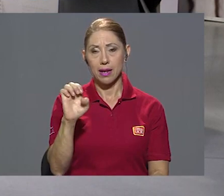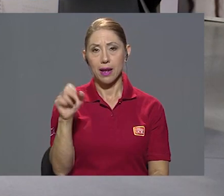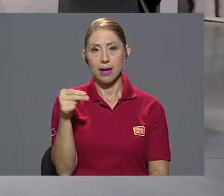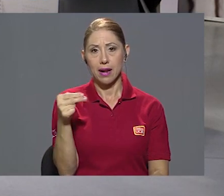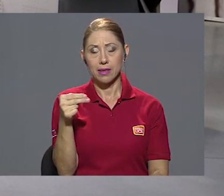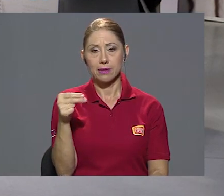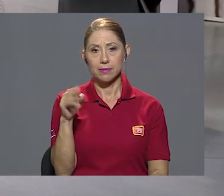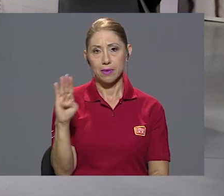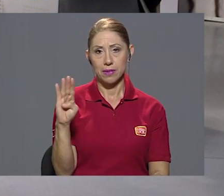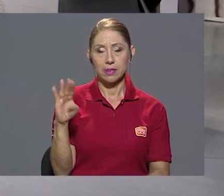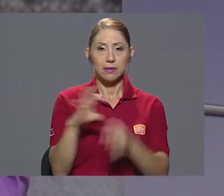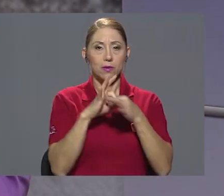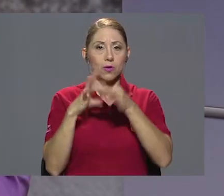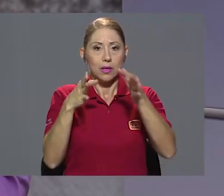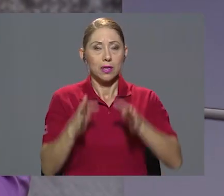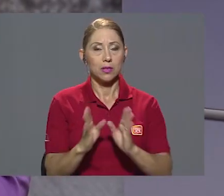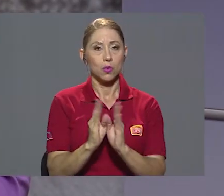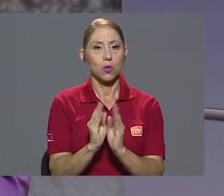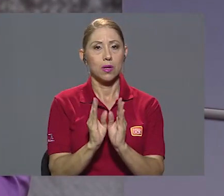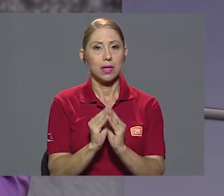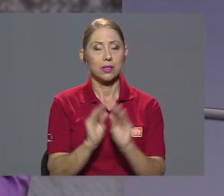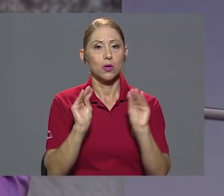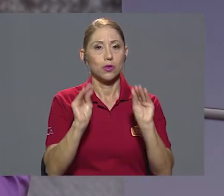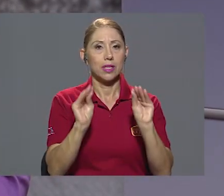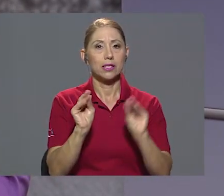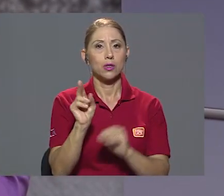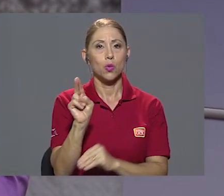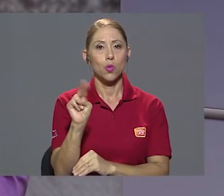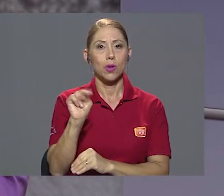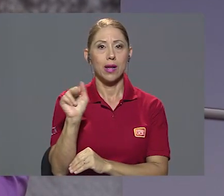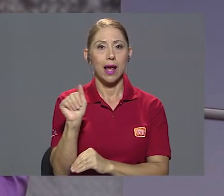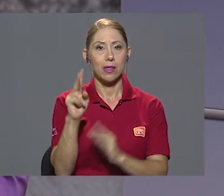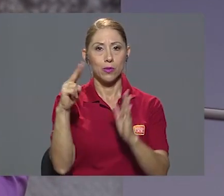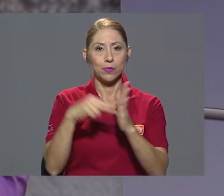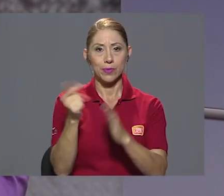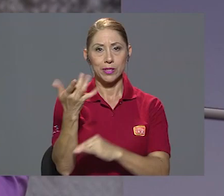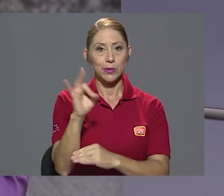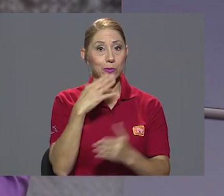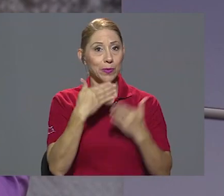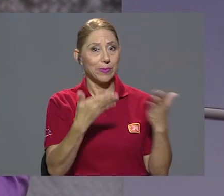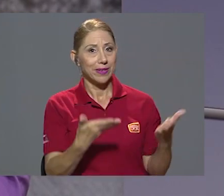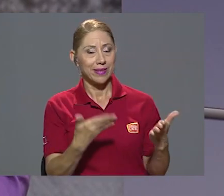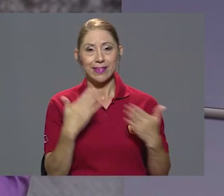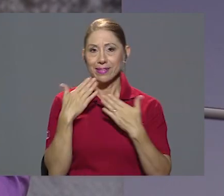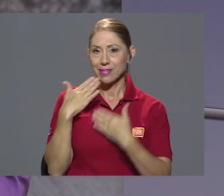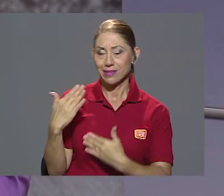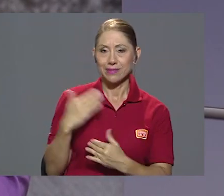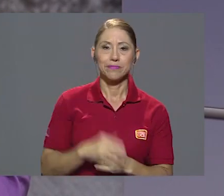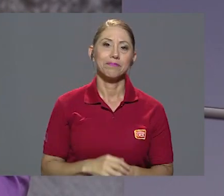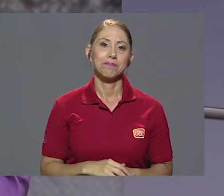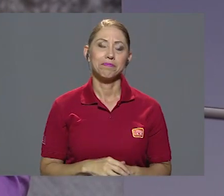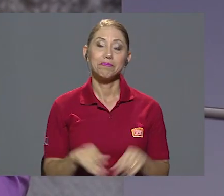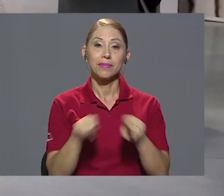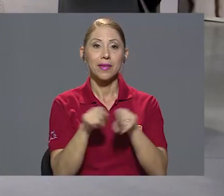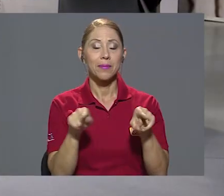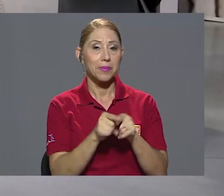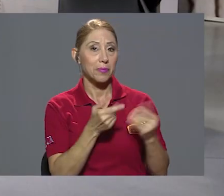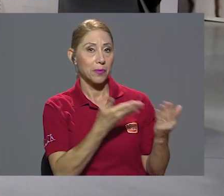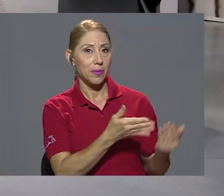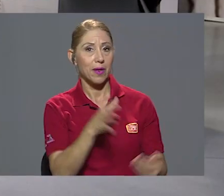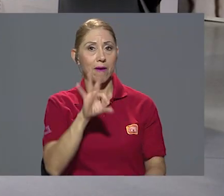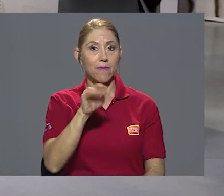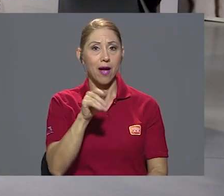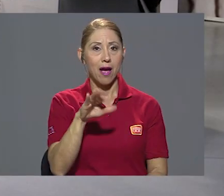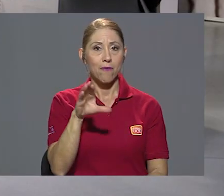Hernández Barrantes, quien es la coordinadora del Congreso de Docencia UNA 2018. Bienvenida a Una Mirada. Gracias. Además